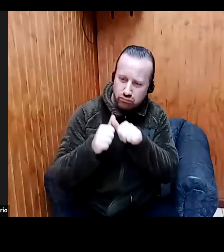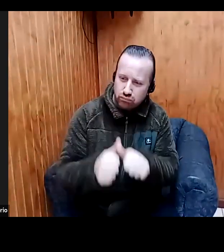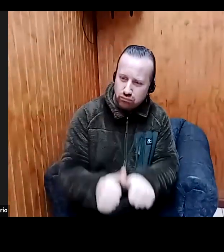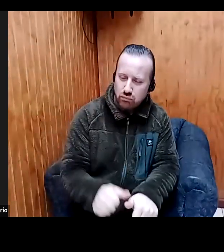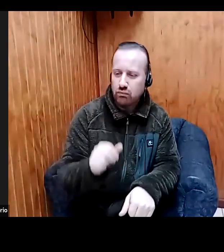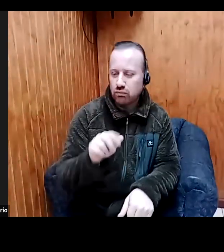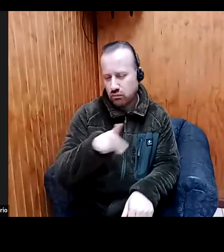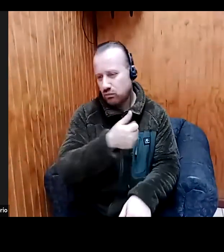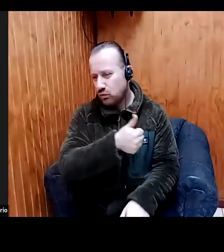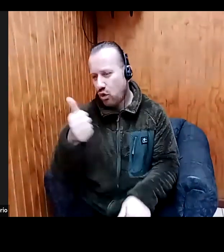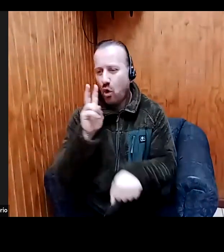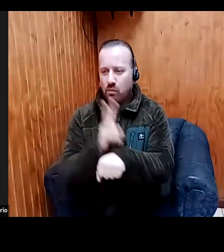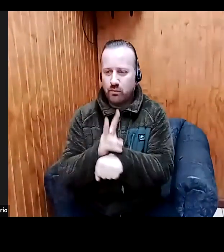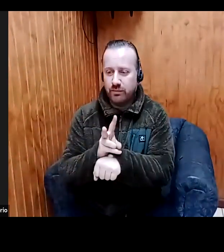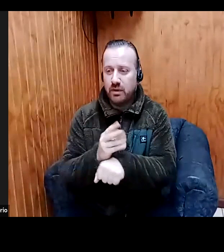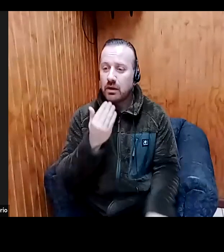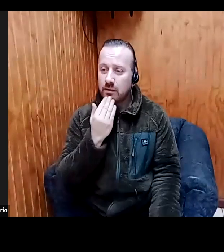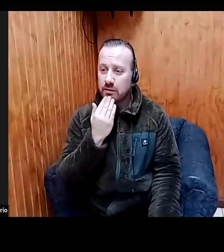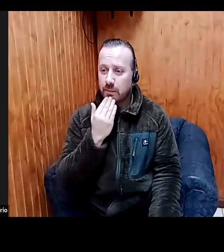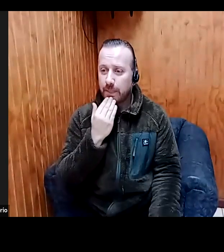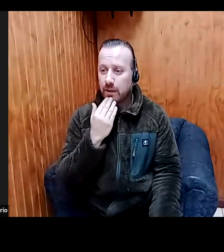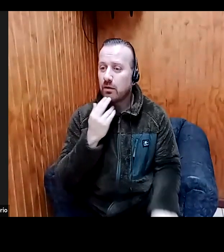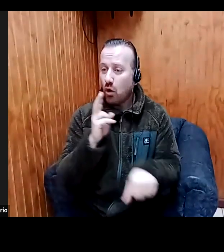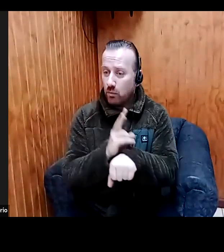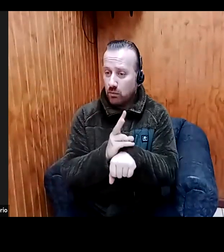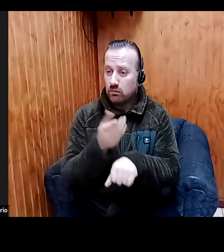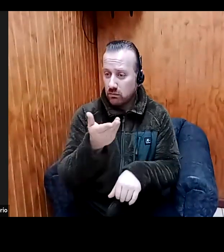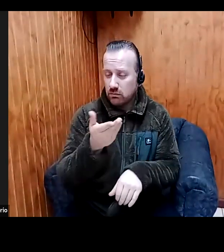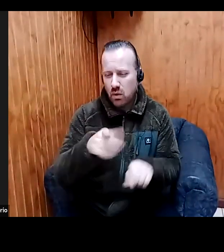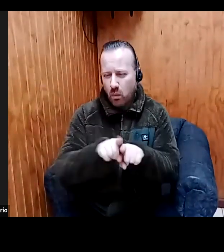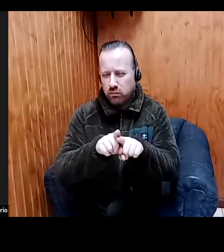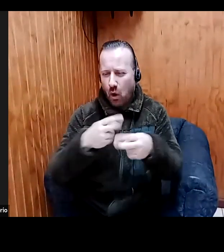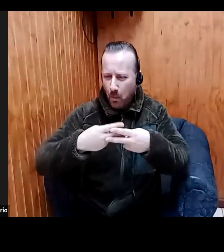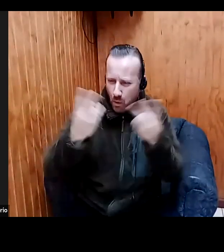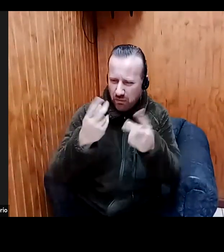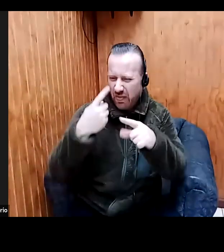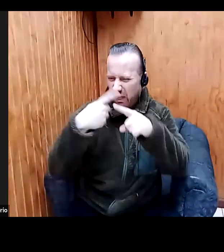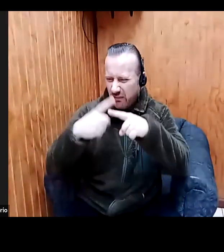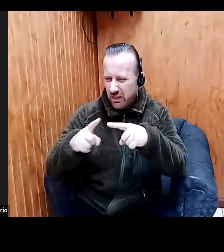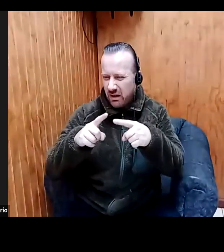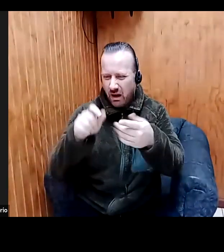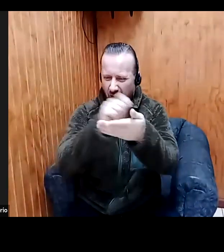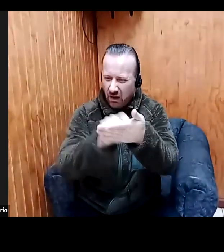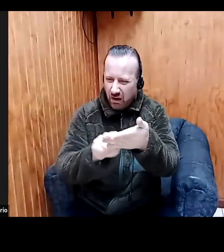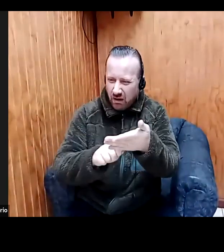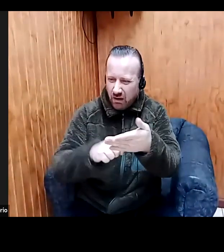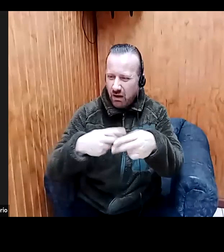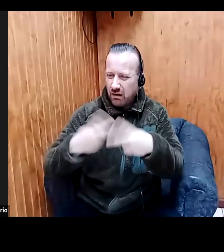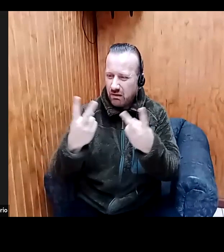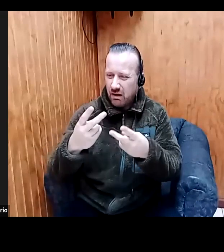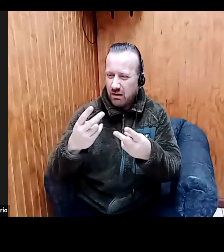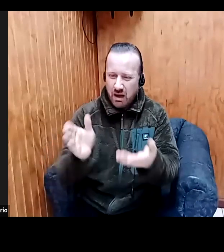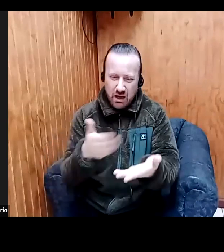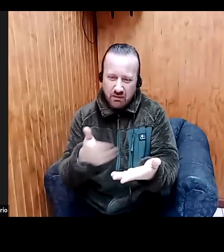profesorado. También, el profesor Simó ha publicado en distintas revistas, como el International Journal of Science